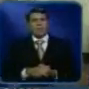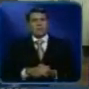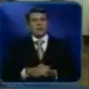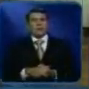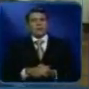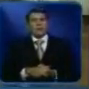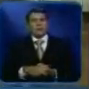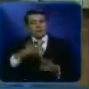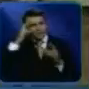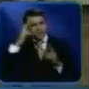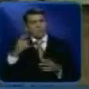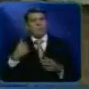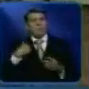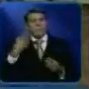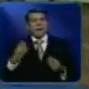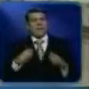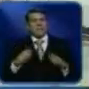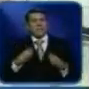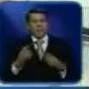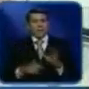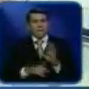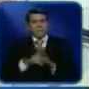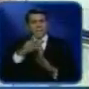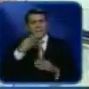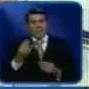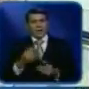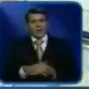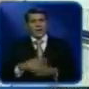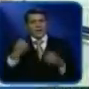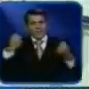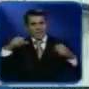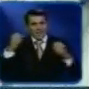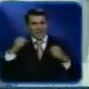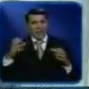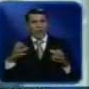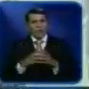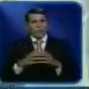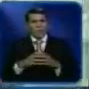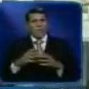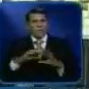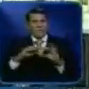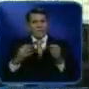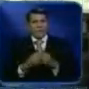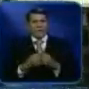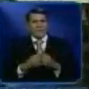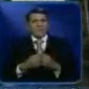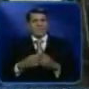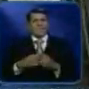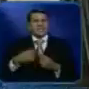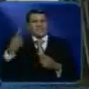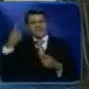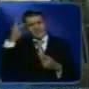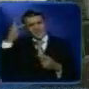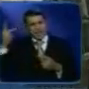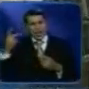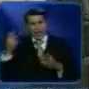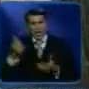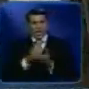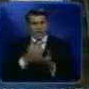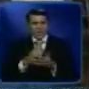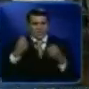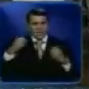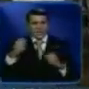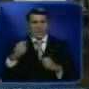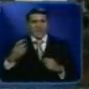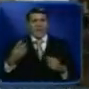paciente y para ellos mismos una calidad de vida mucho mayor. Con el entrenamiento del grupo familiar, con el apoyo psicoterapéutico del grupo familiar, la calidad